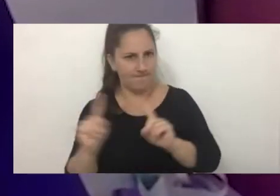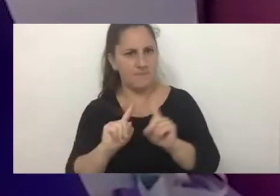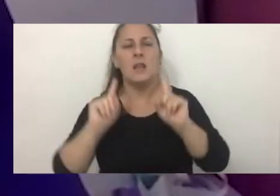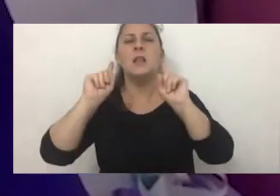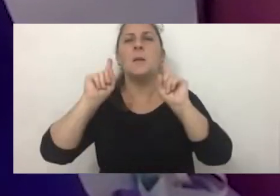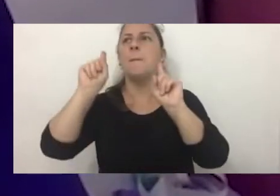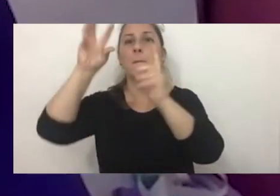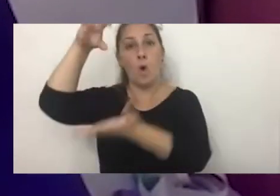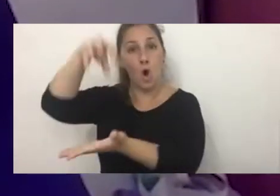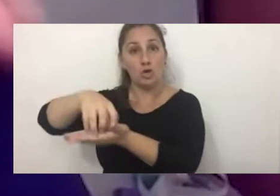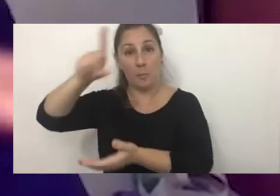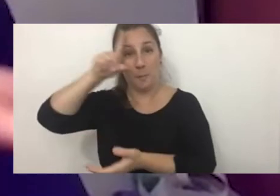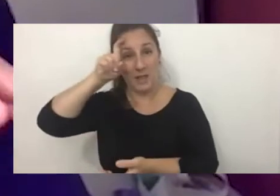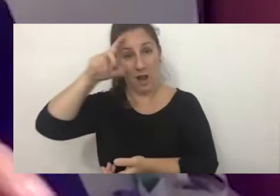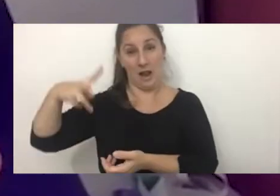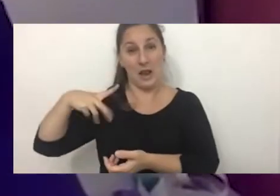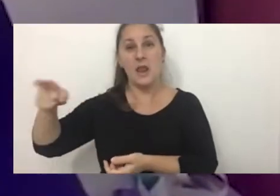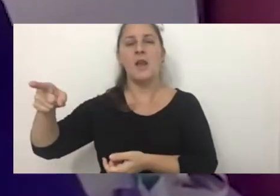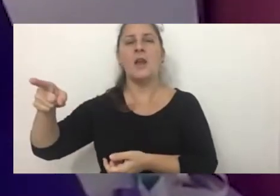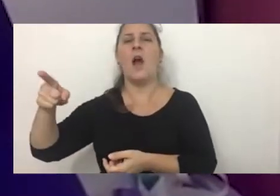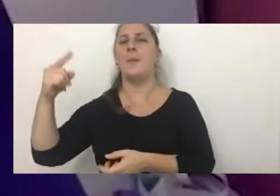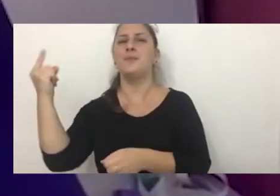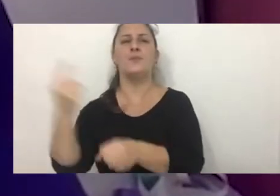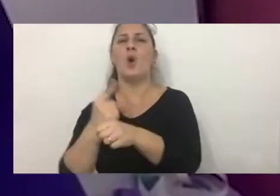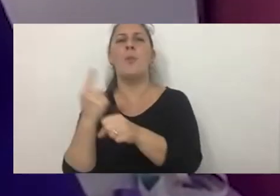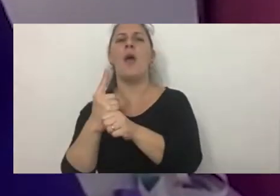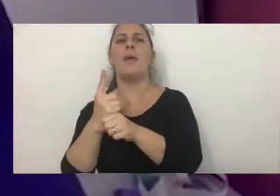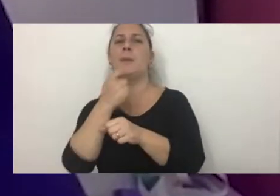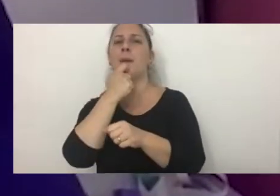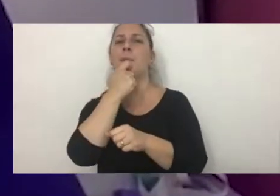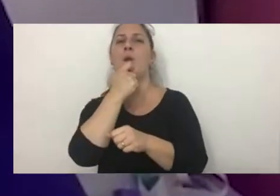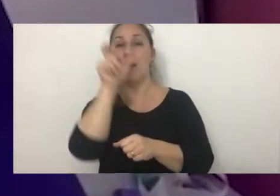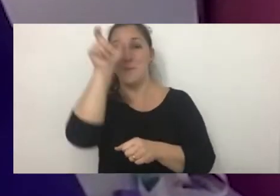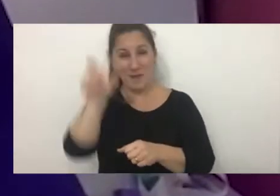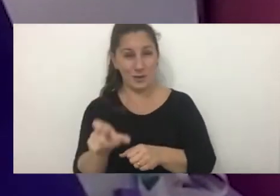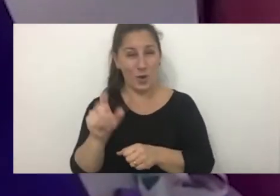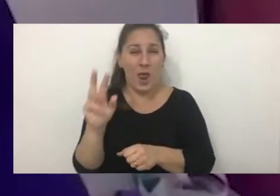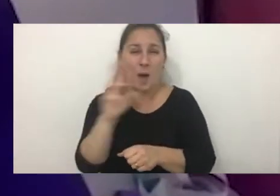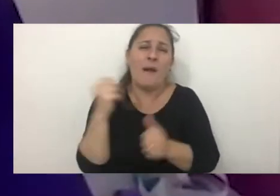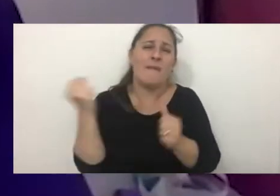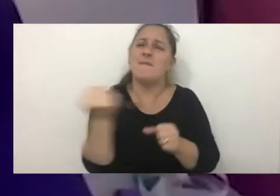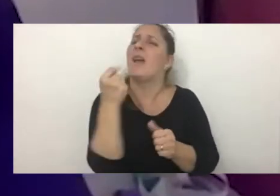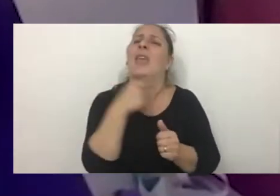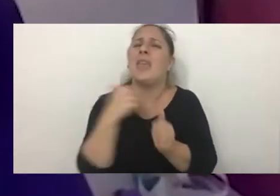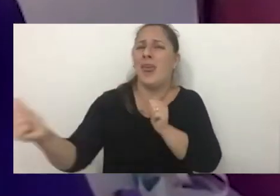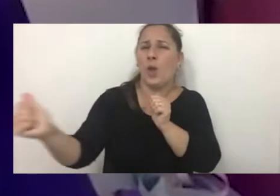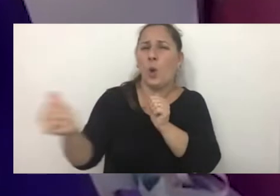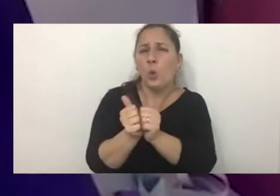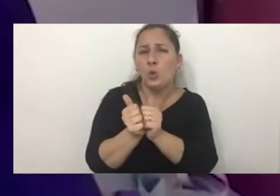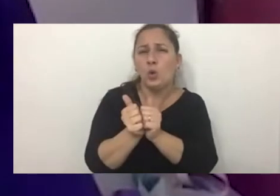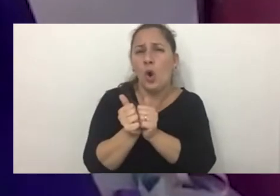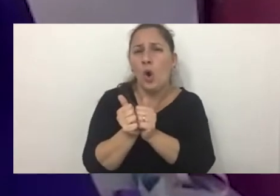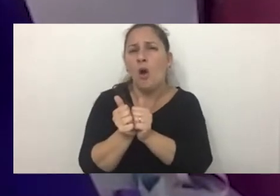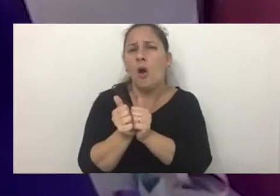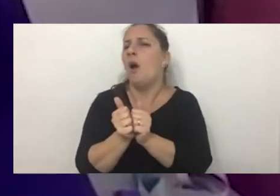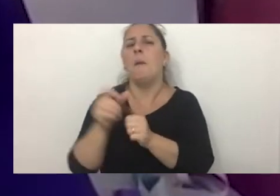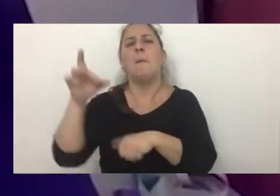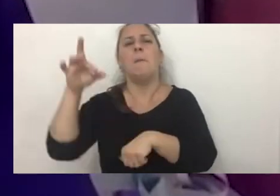de examen o intervención por simple propósitos de investigación, a